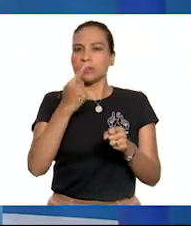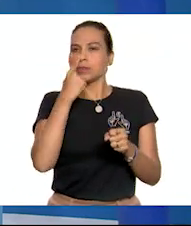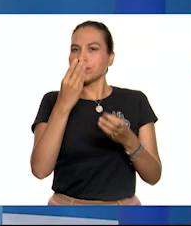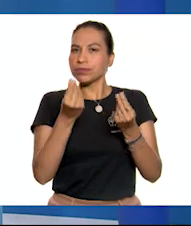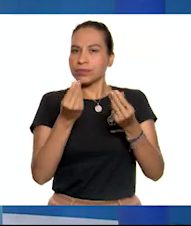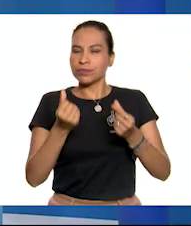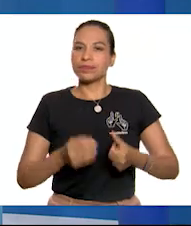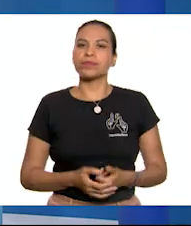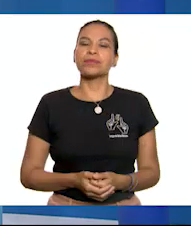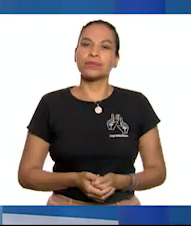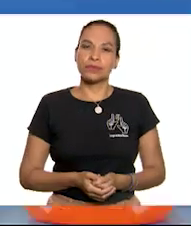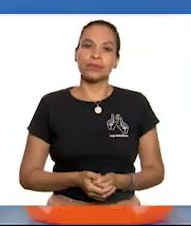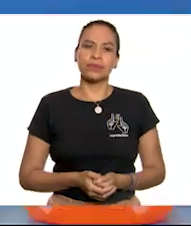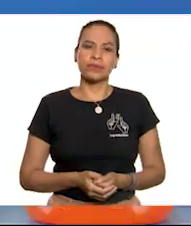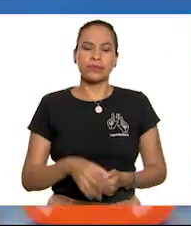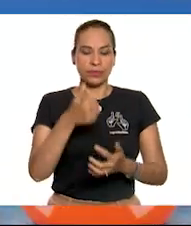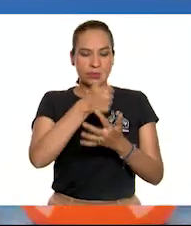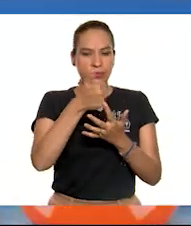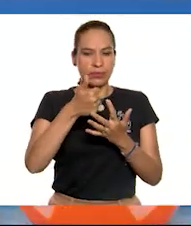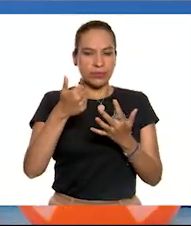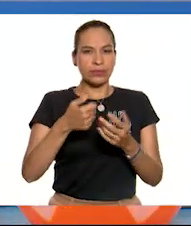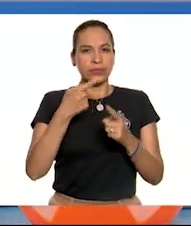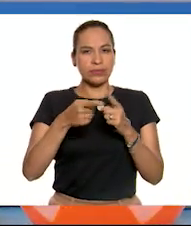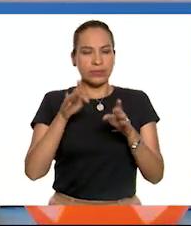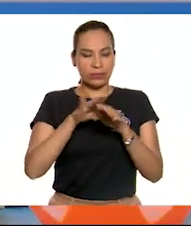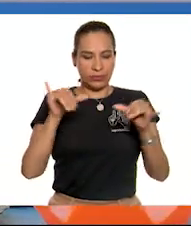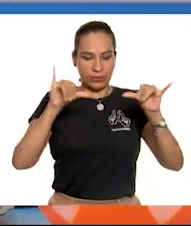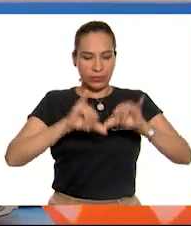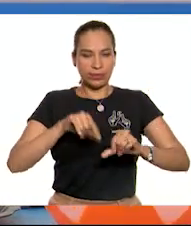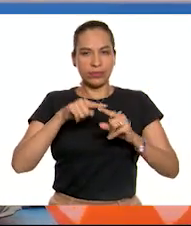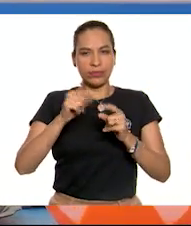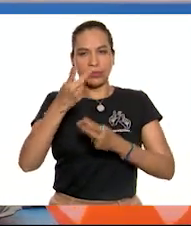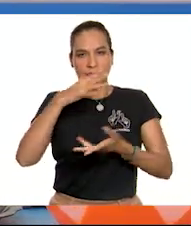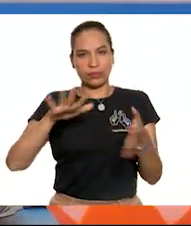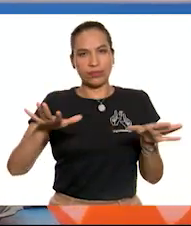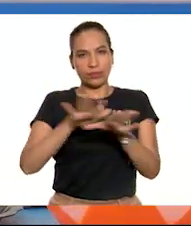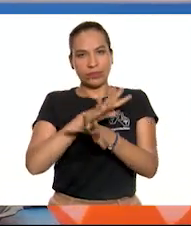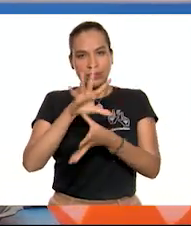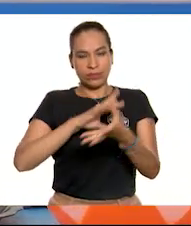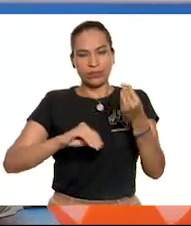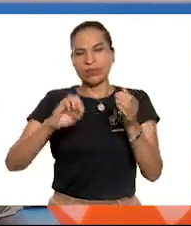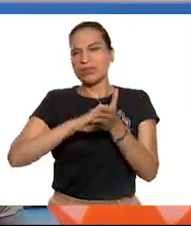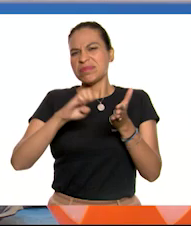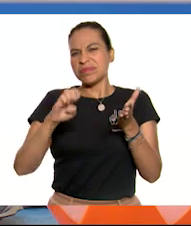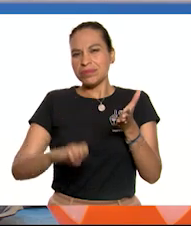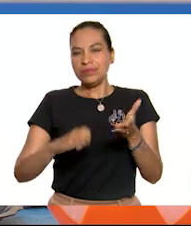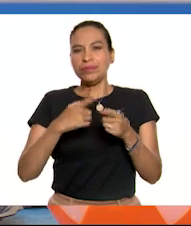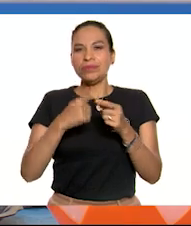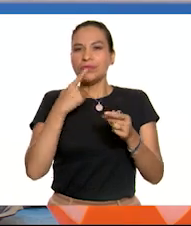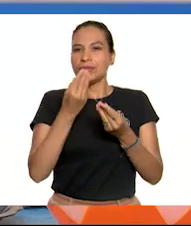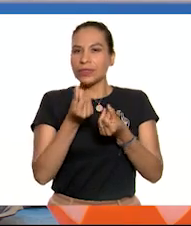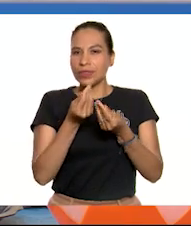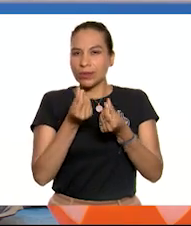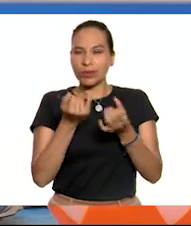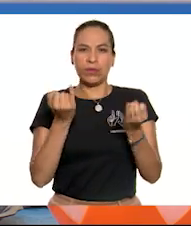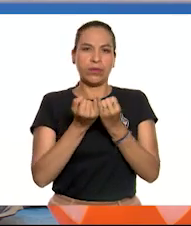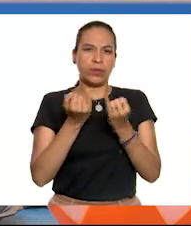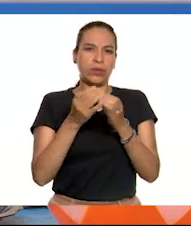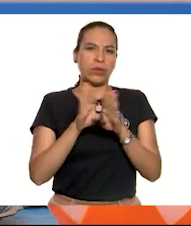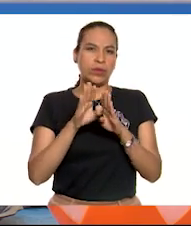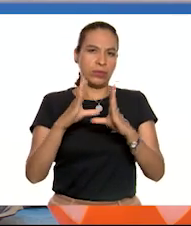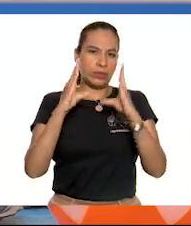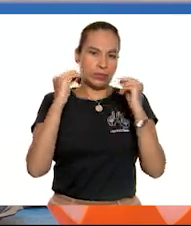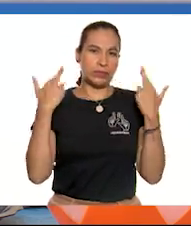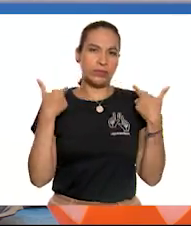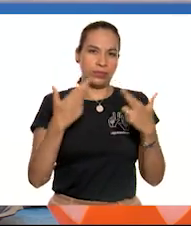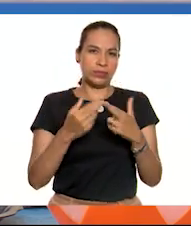olor. Y cada una de esas sustancias modificó, por ejemplo, su sabor. Y como nos enseñó